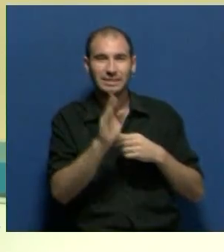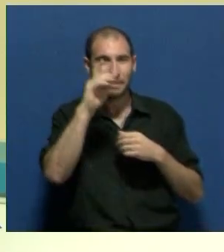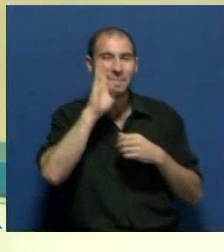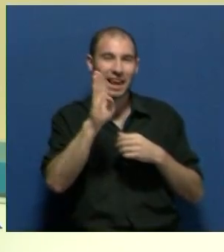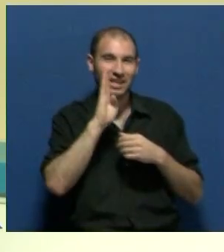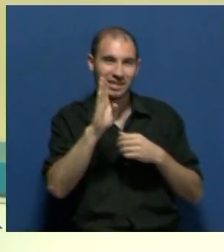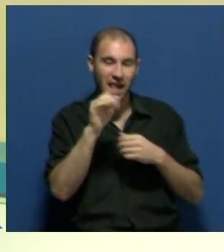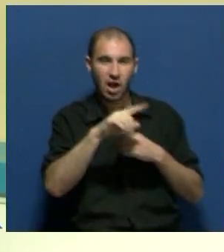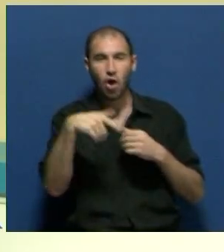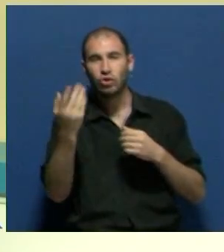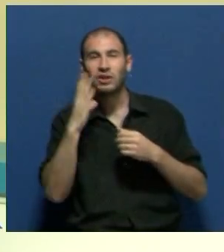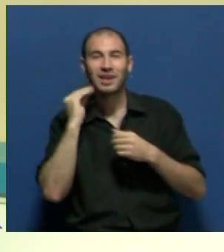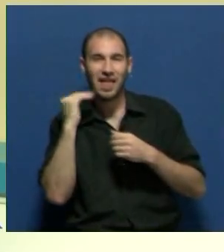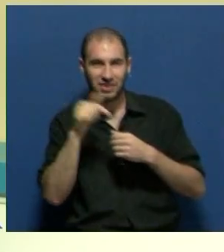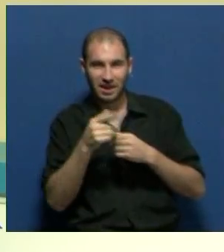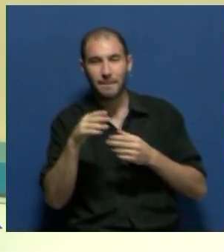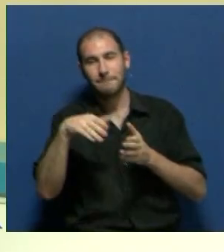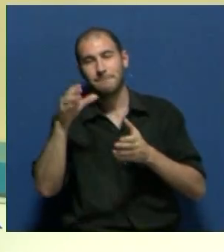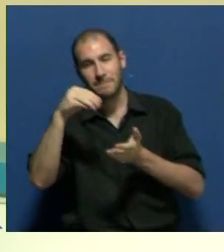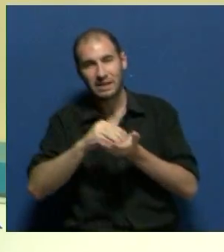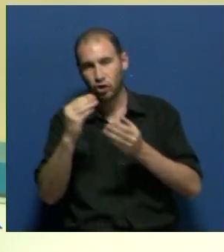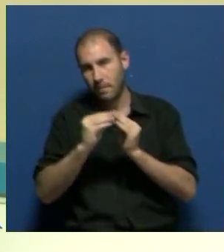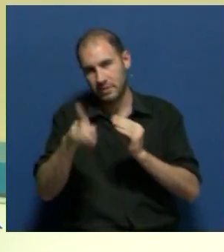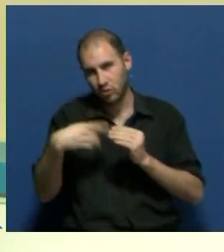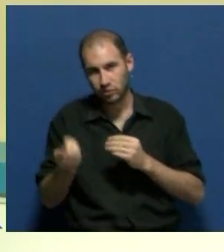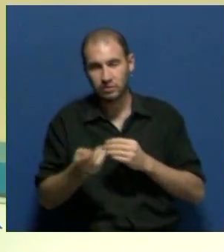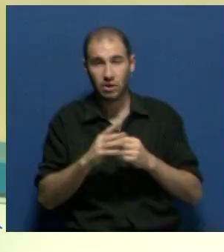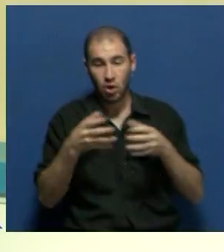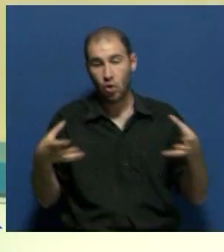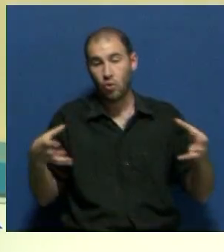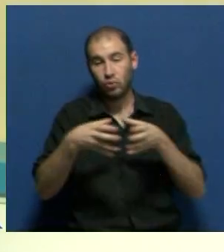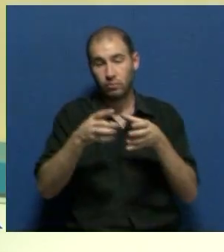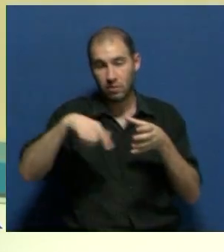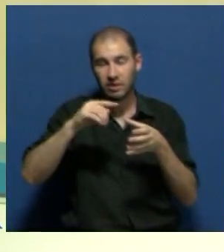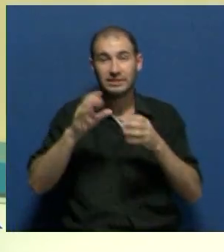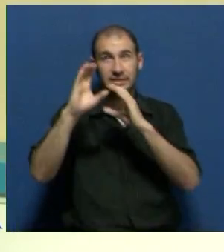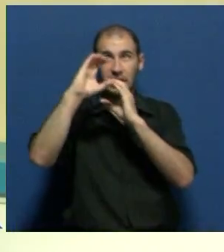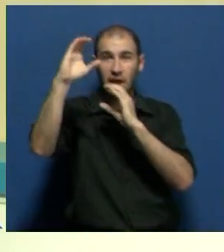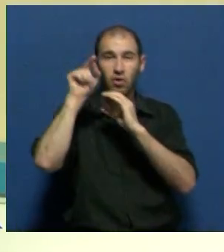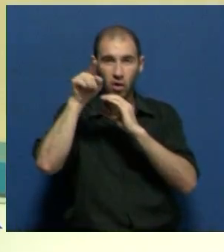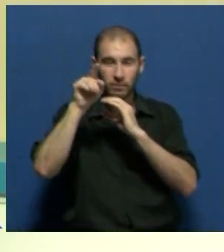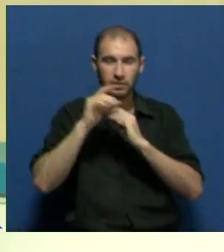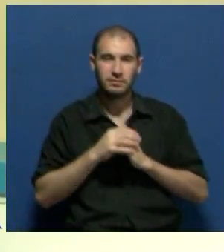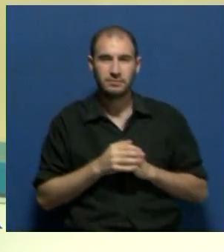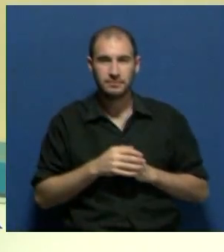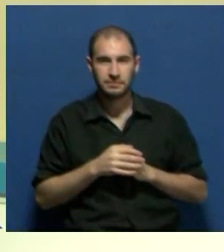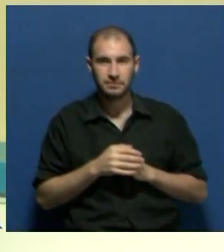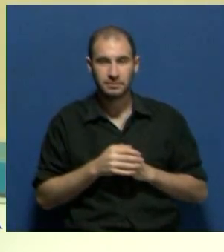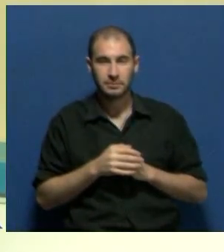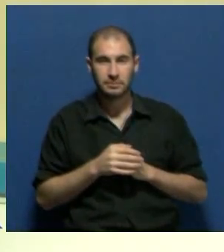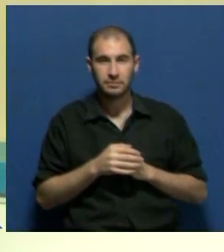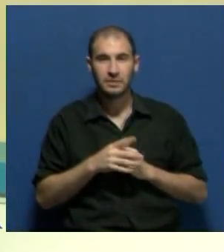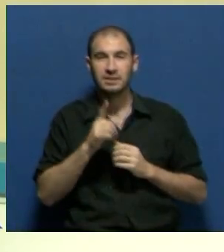un grupo de británicos, aparte de otros colegas, los cuales con el telescopio